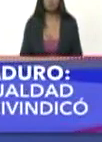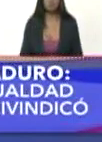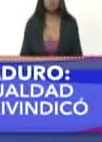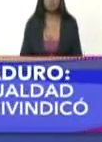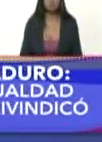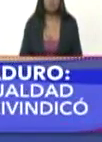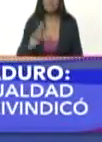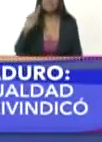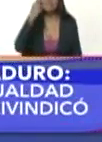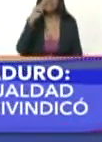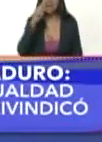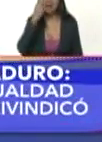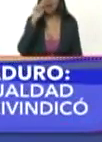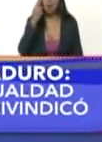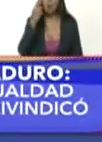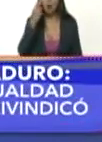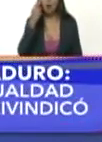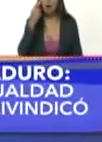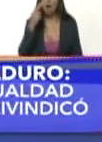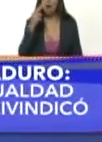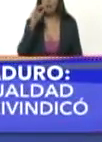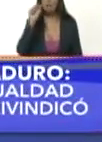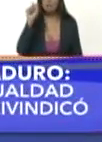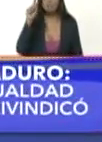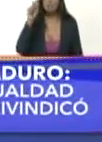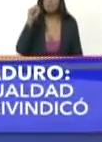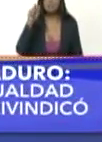de Nicaragua, del Ejército Popular Sandinista.